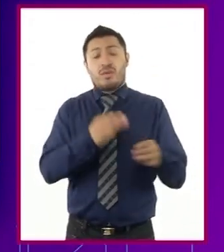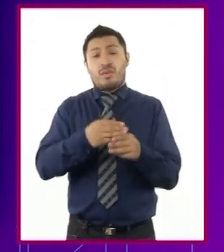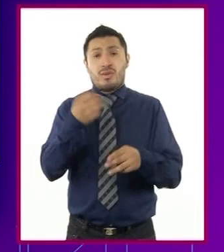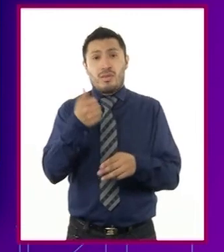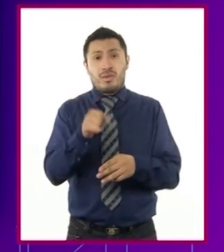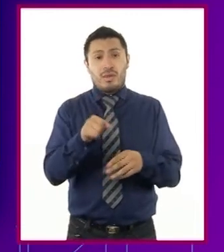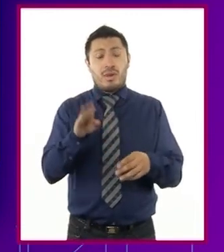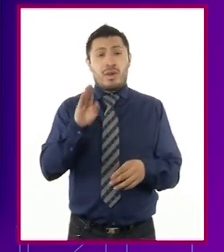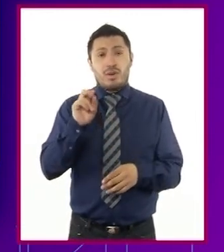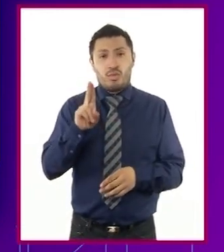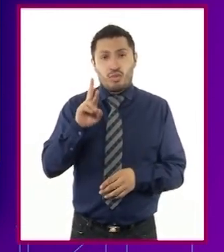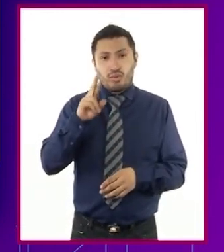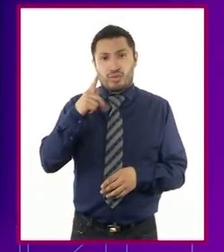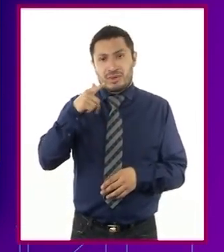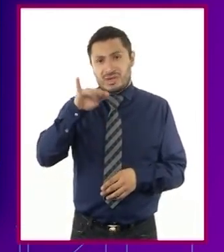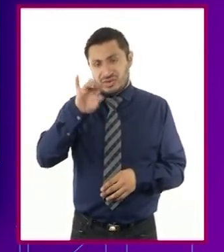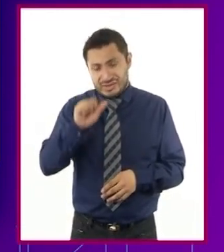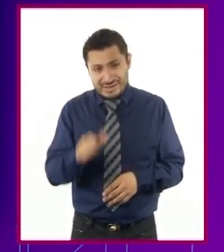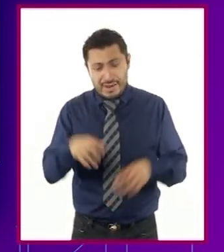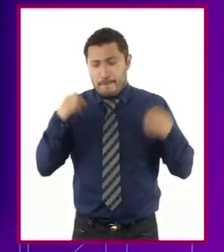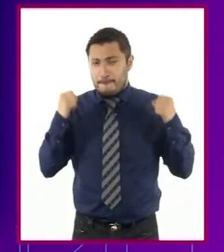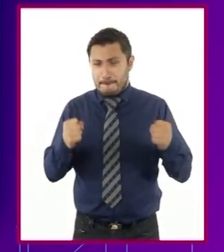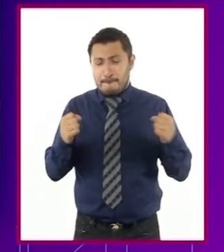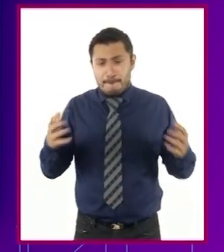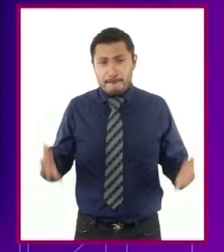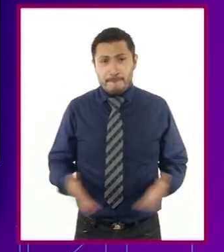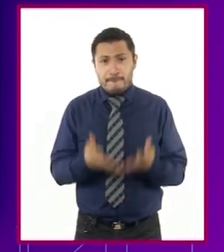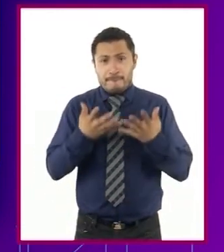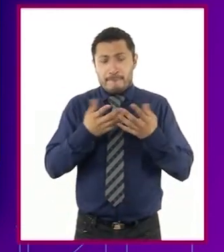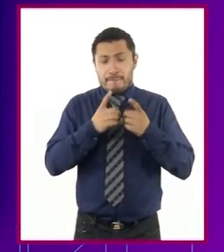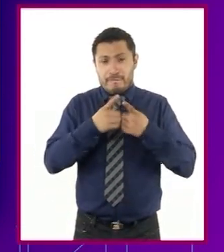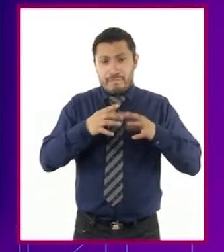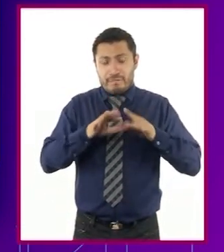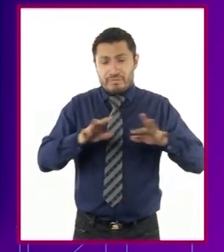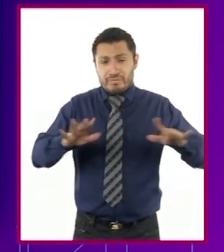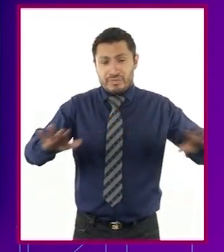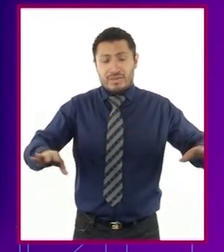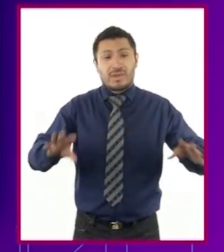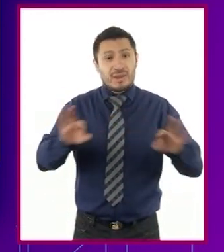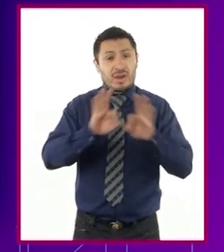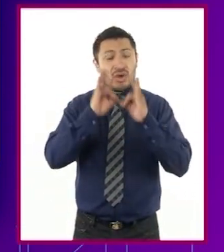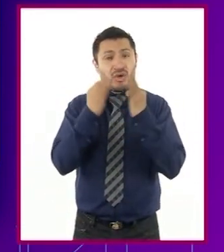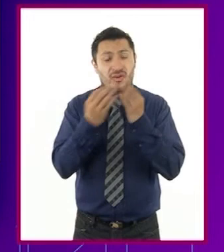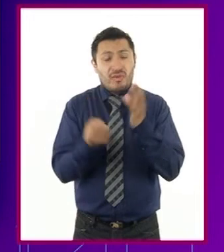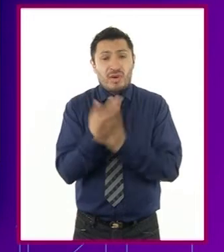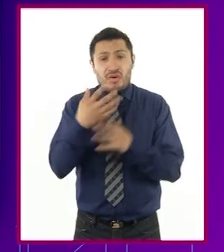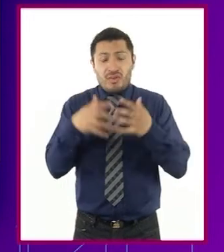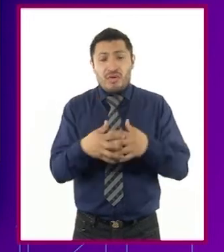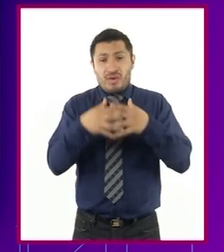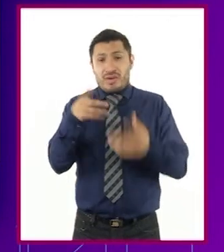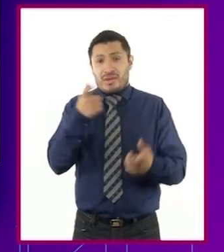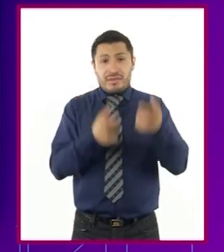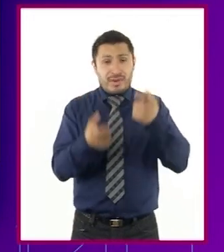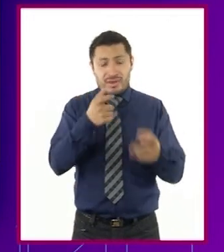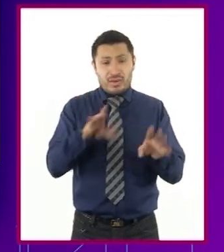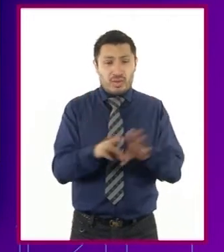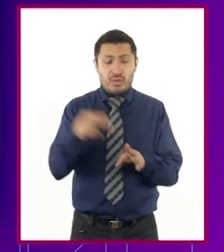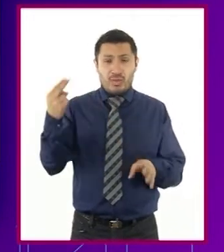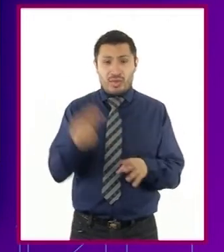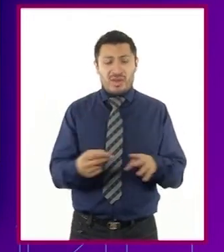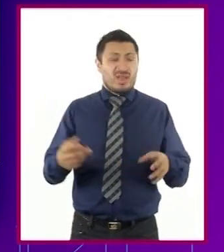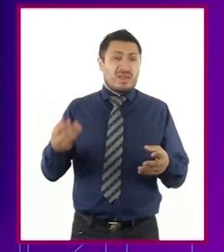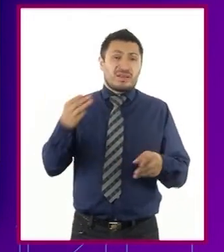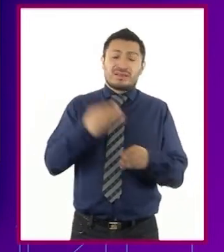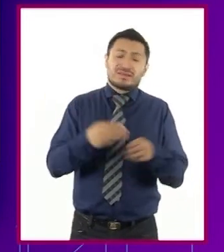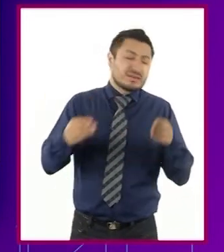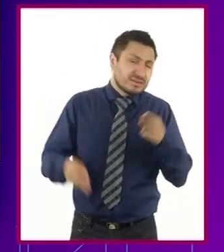la burguesía se fortaleció y se esparció el capitalismo, un nuevo sistema económico que requería de materias primas a